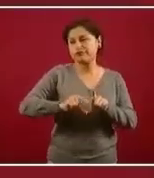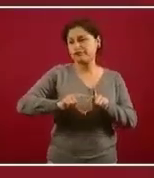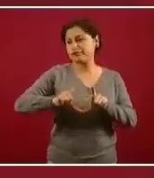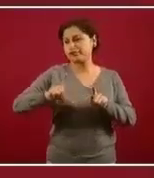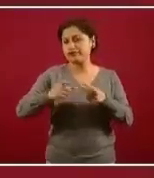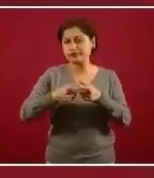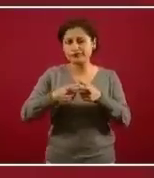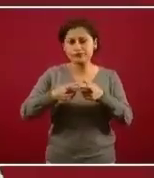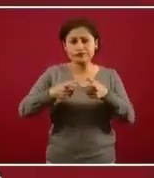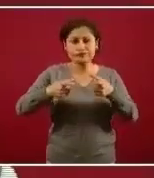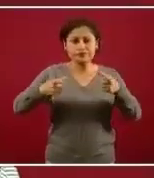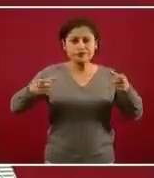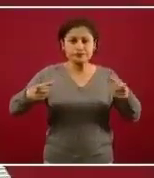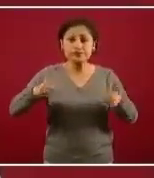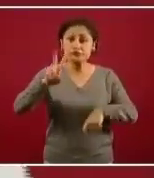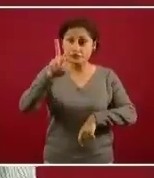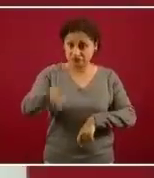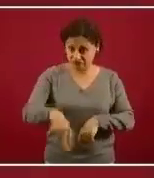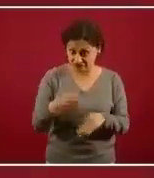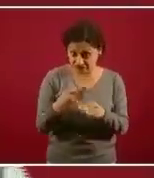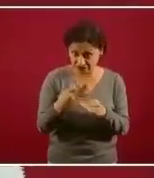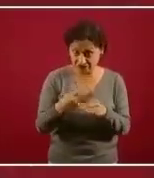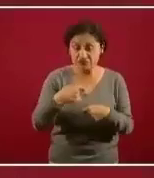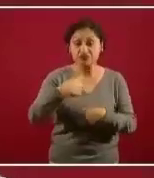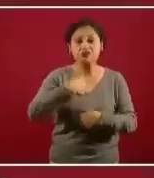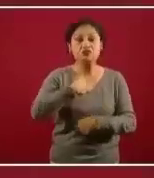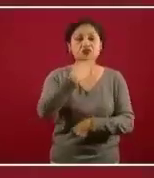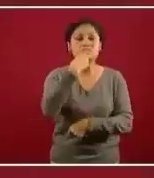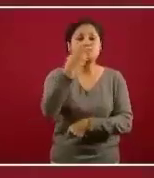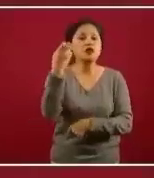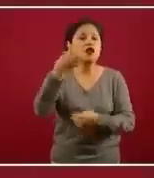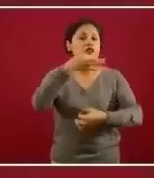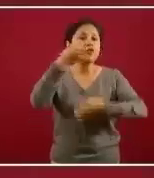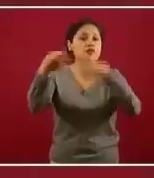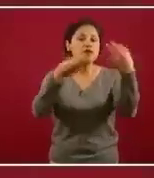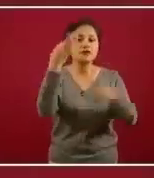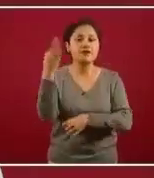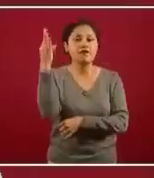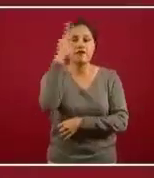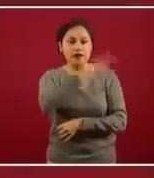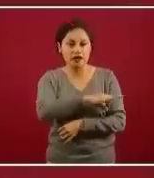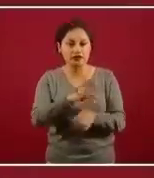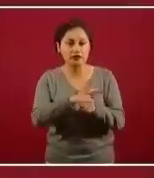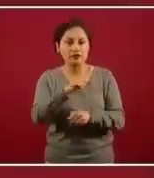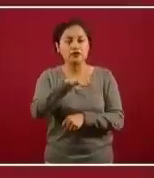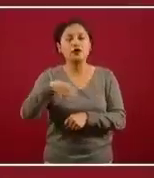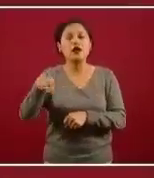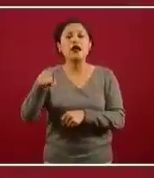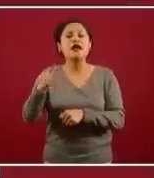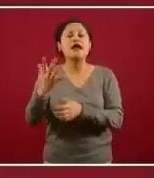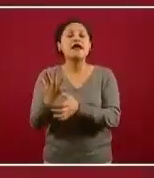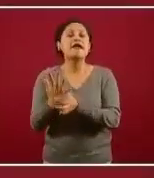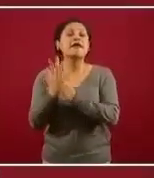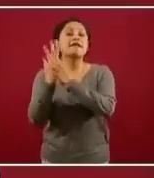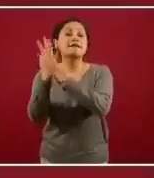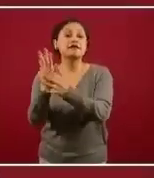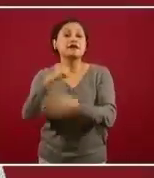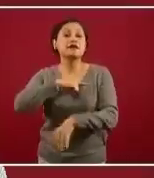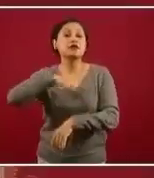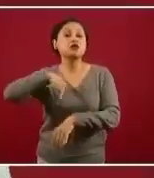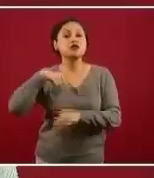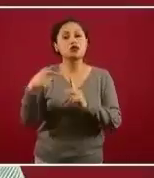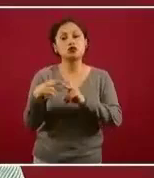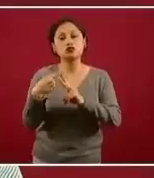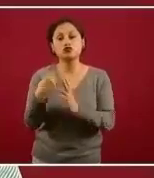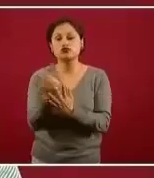la falsa idea, aquí le estoy respondiendo, la falsa idea de que el gobierno intenta modificar las cifras de neumonía o